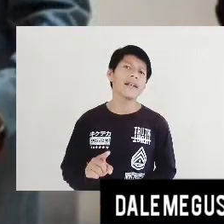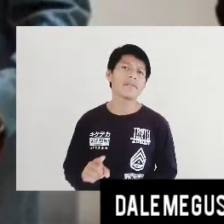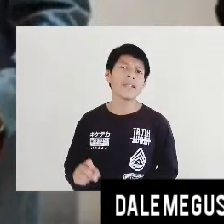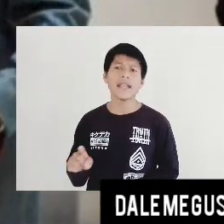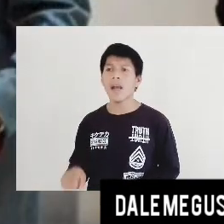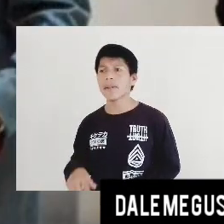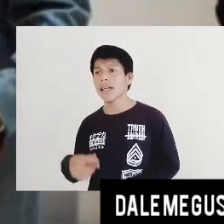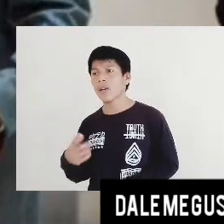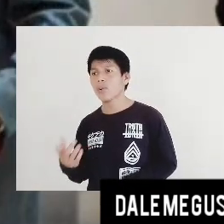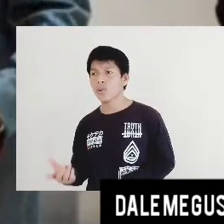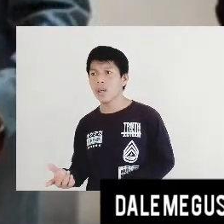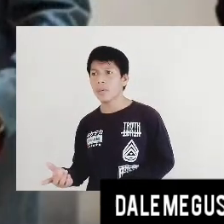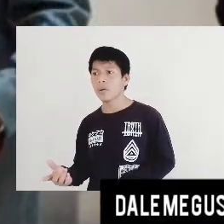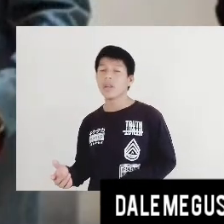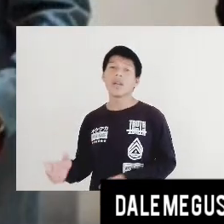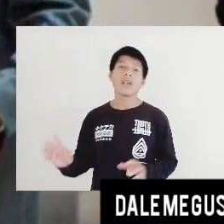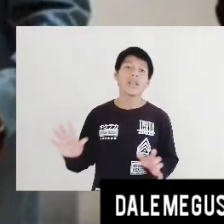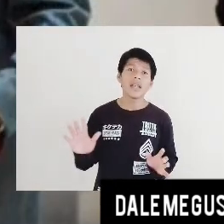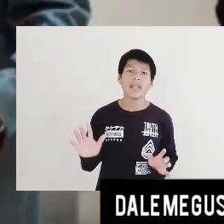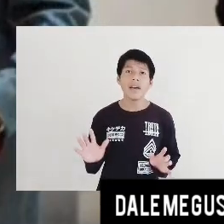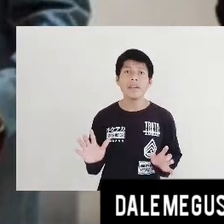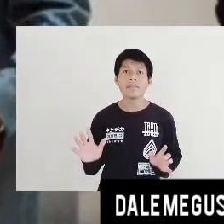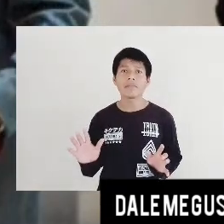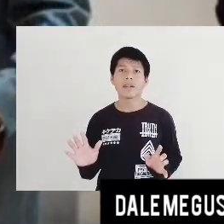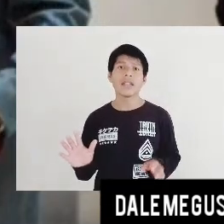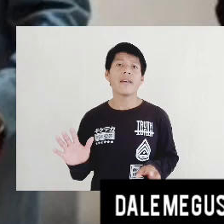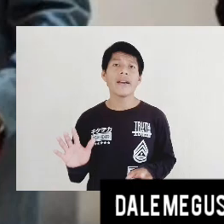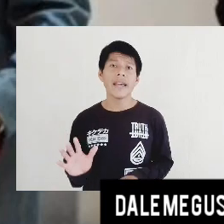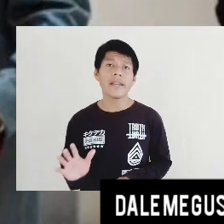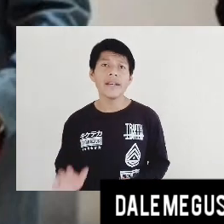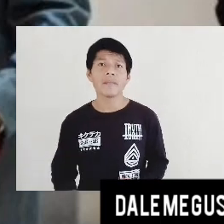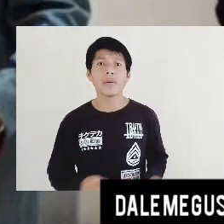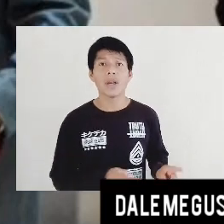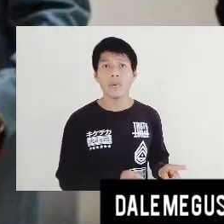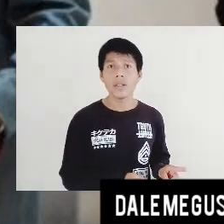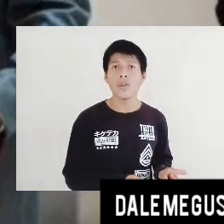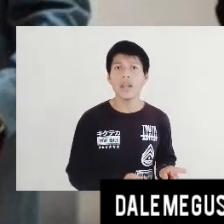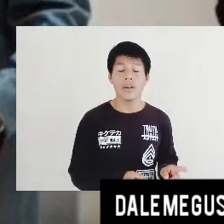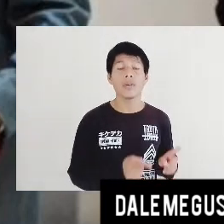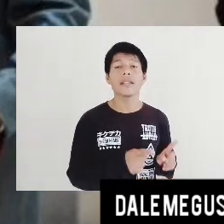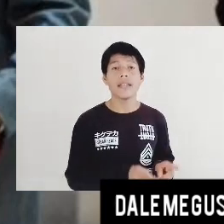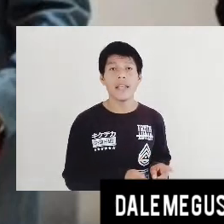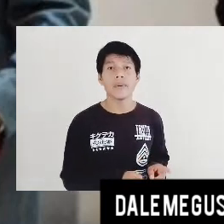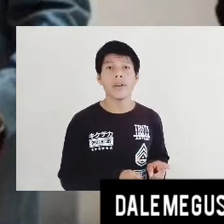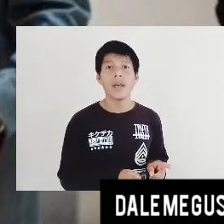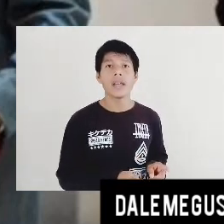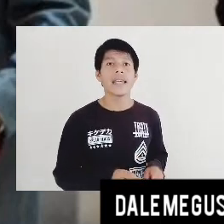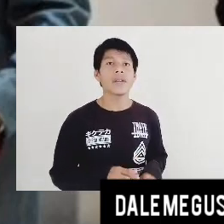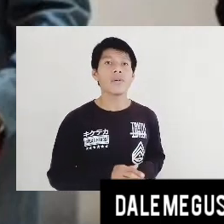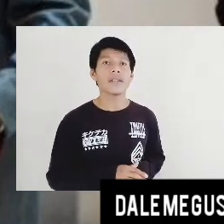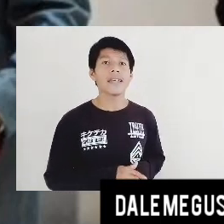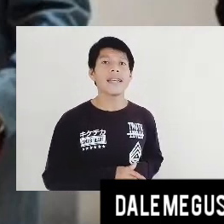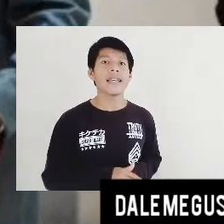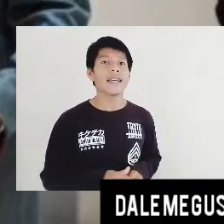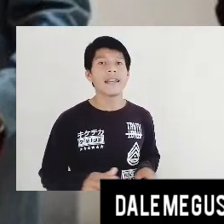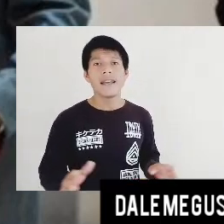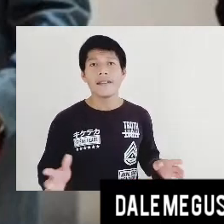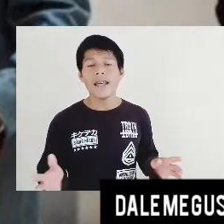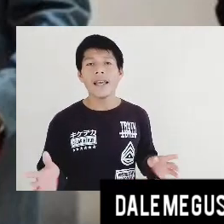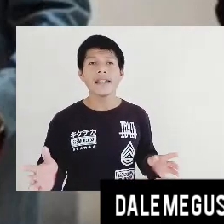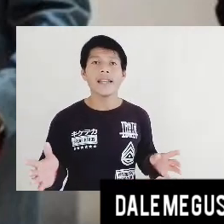Y ella dice que va a sacar otro libro. Y quién sabe si le vaya a ir bien, porque con este libro, que no